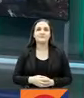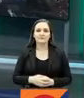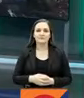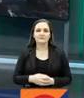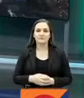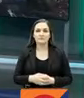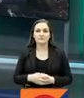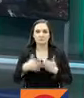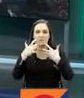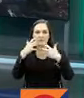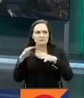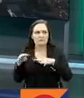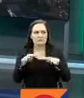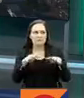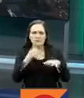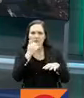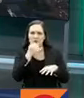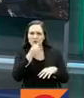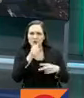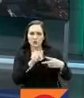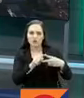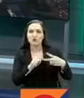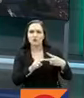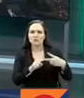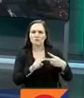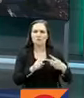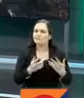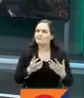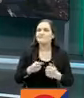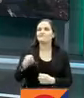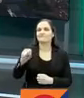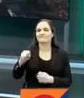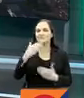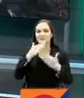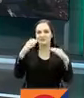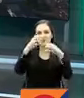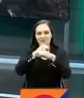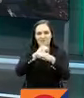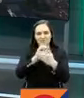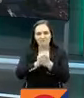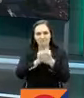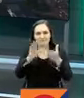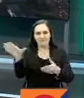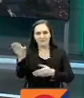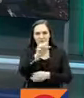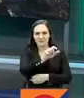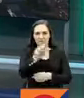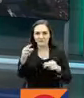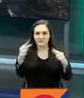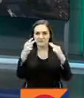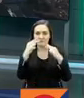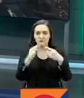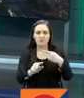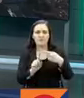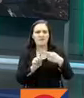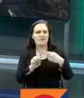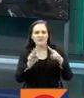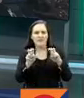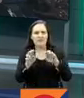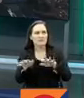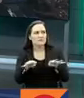la atención de los colombianos a esta hora. Así es, muy buenas noches Lina, Camilo y a todos nuestros televidentes. El primero tiene que ver con